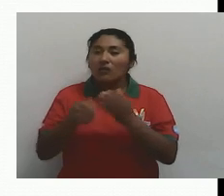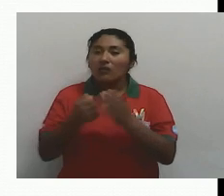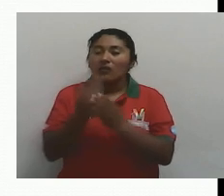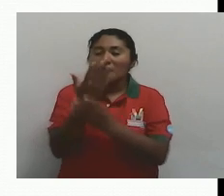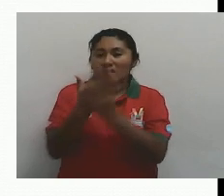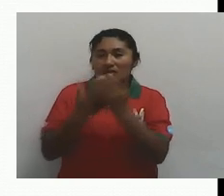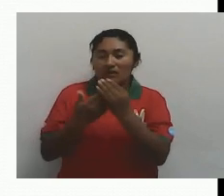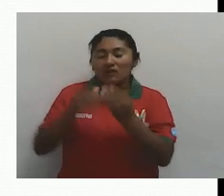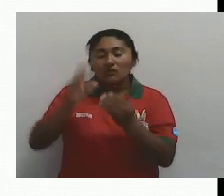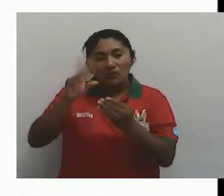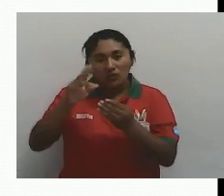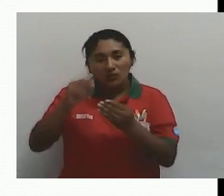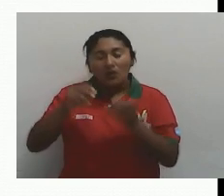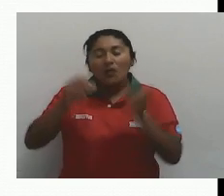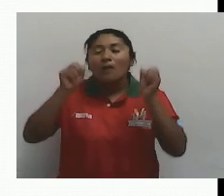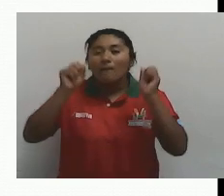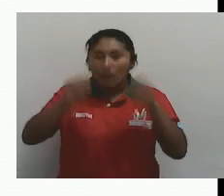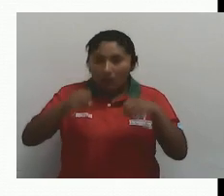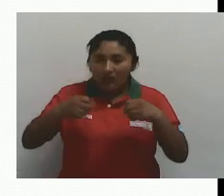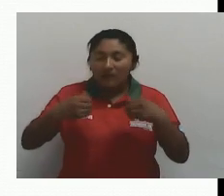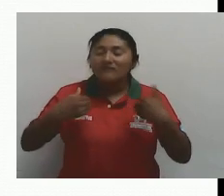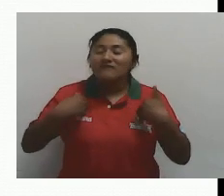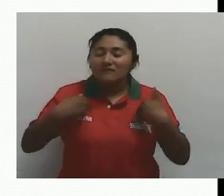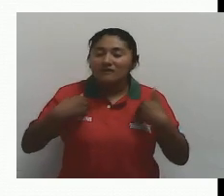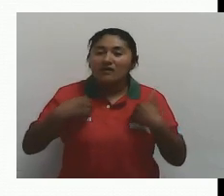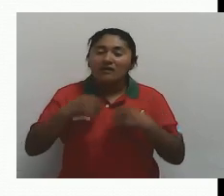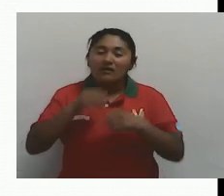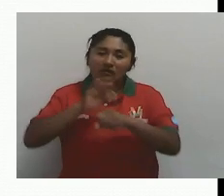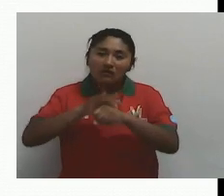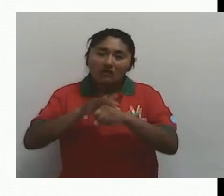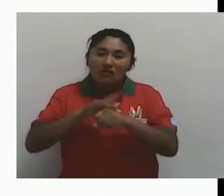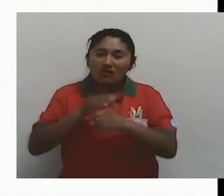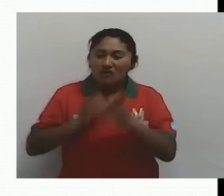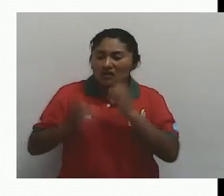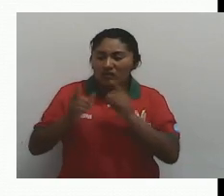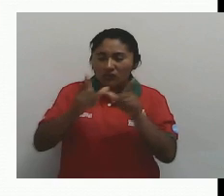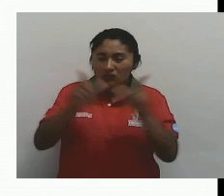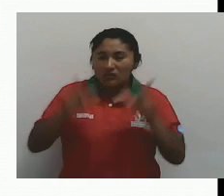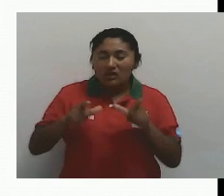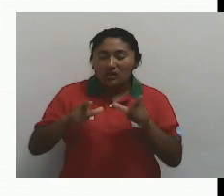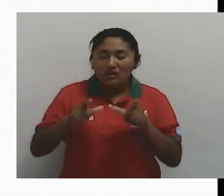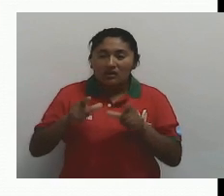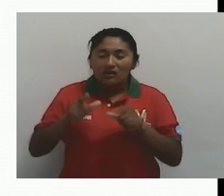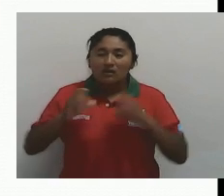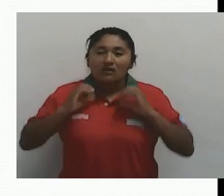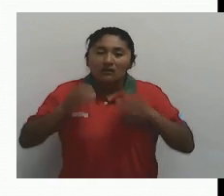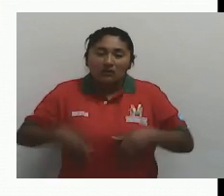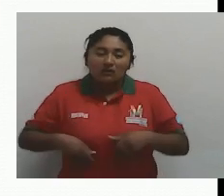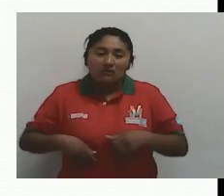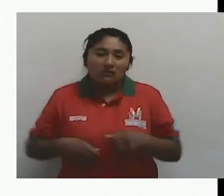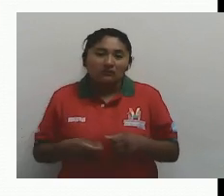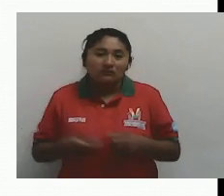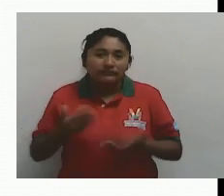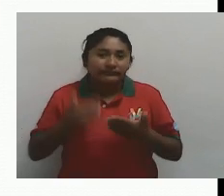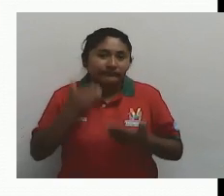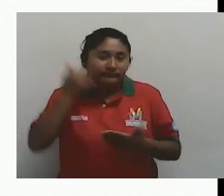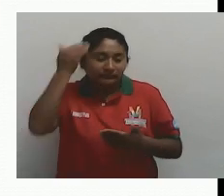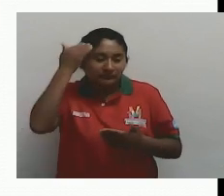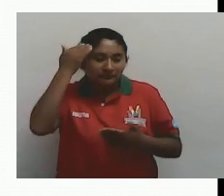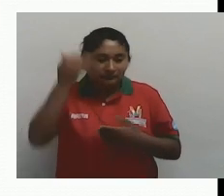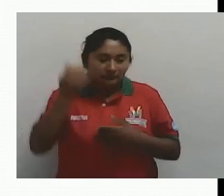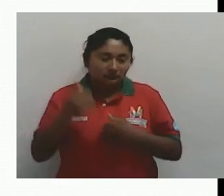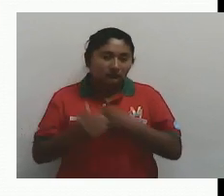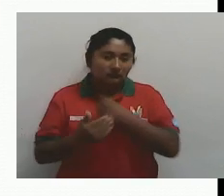parte del cuerpo. La otra falta común es que no debe estar sumergido por más de 15